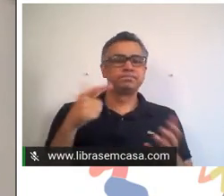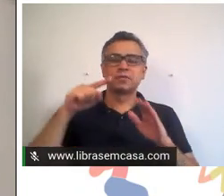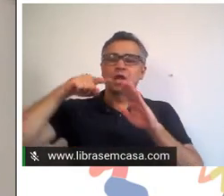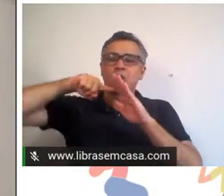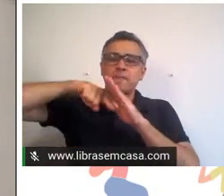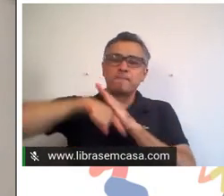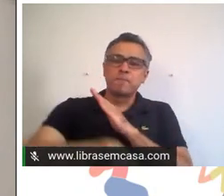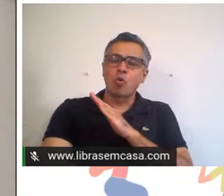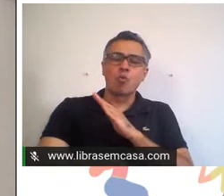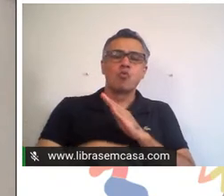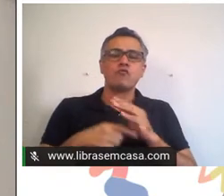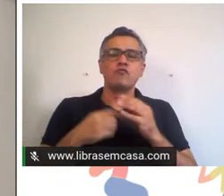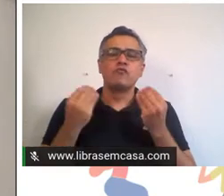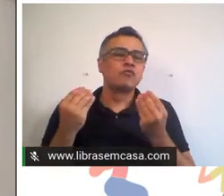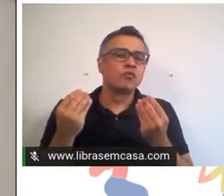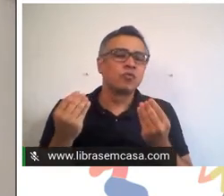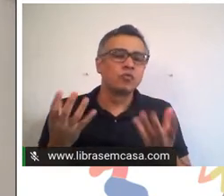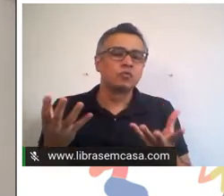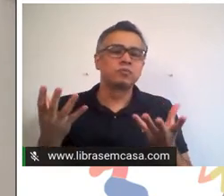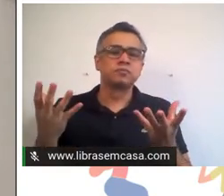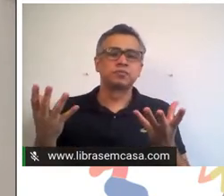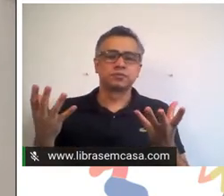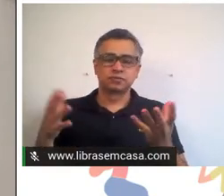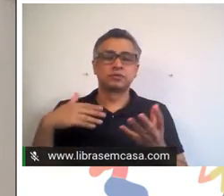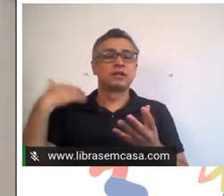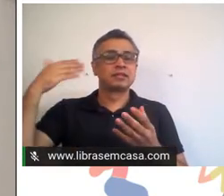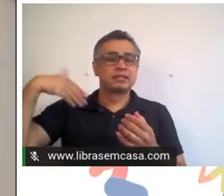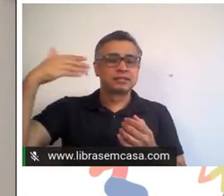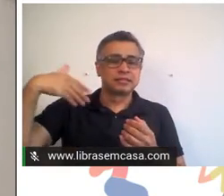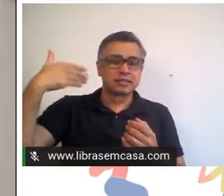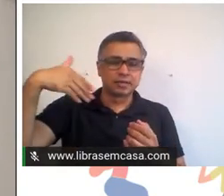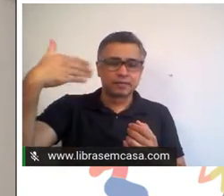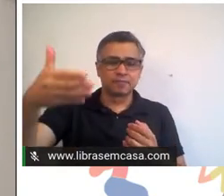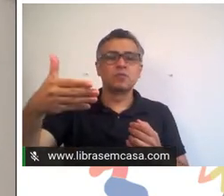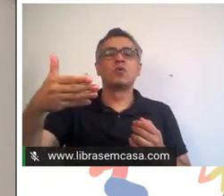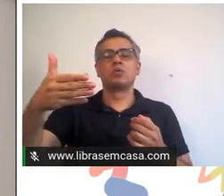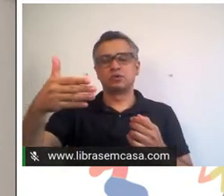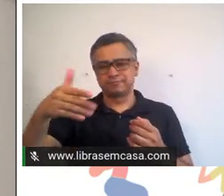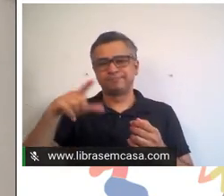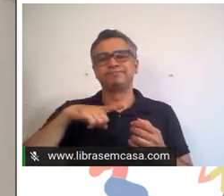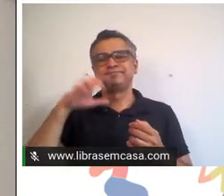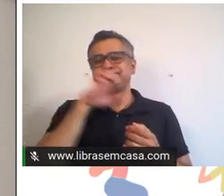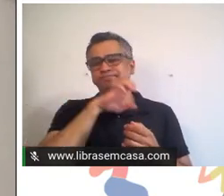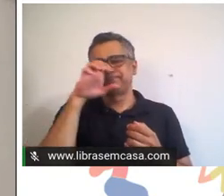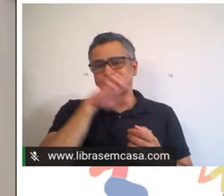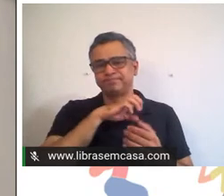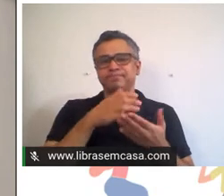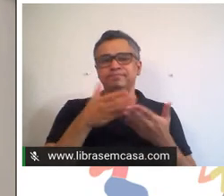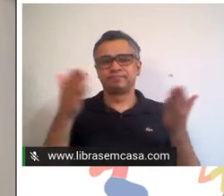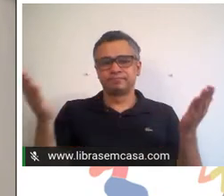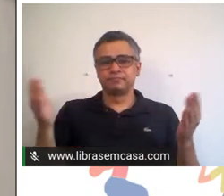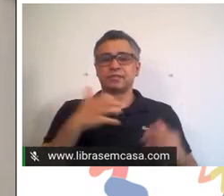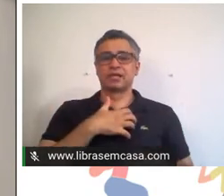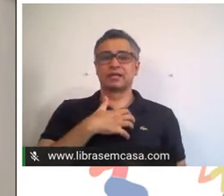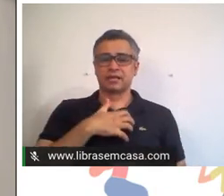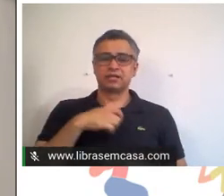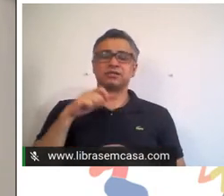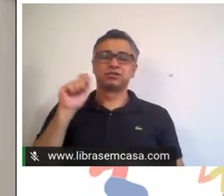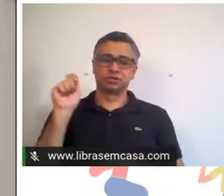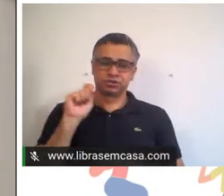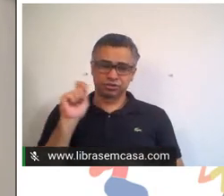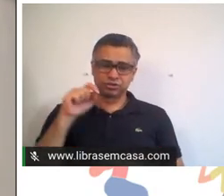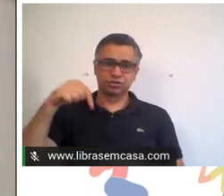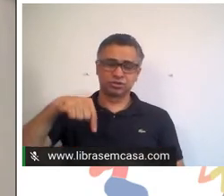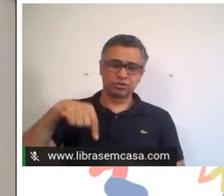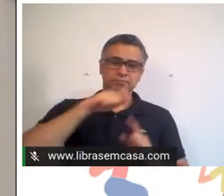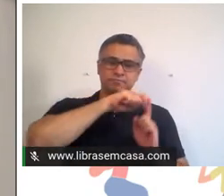la situación que deviene en luego en emergentes como este. Argentina estos meses tuvo